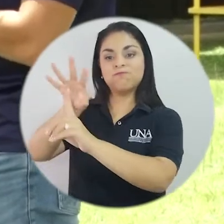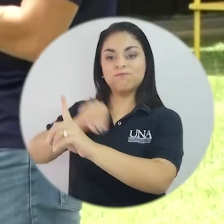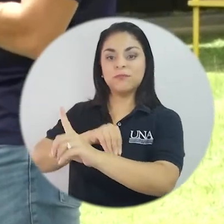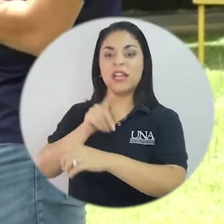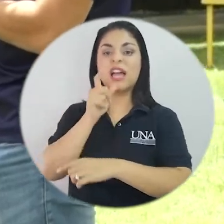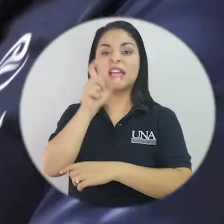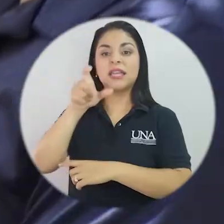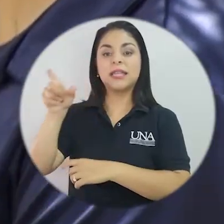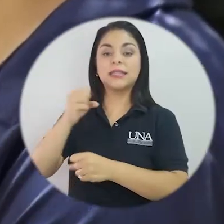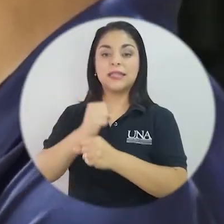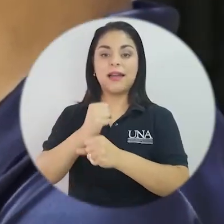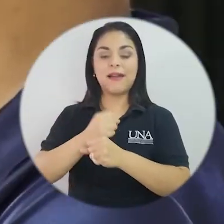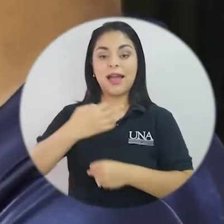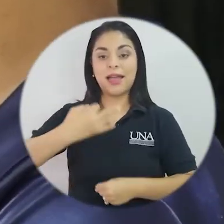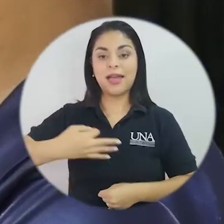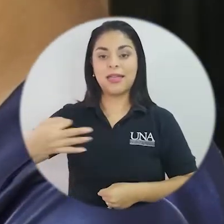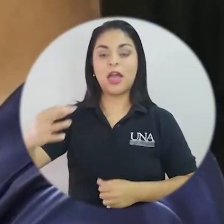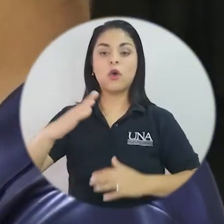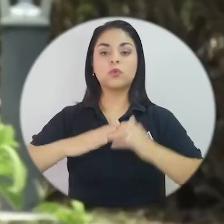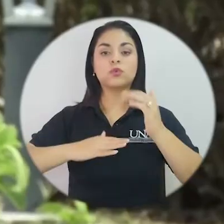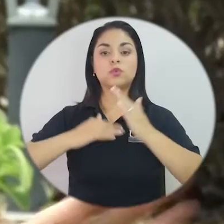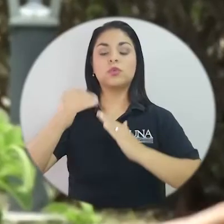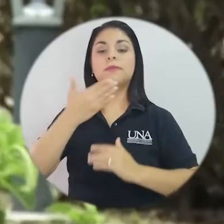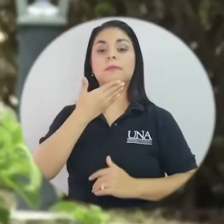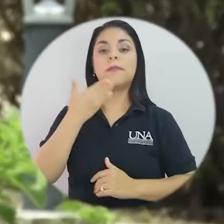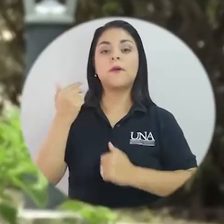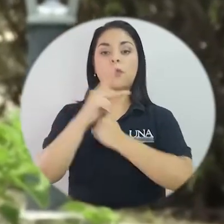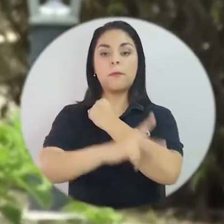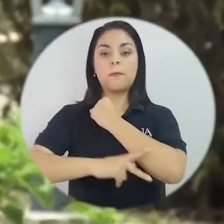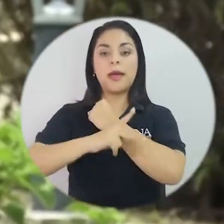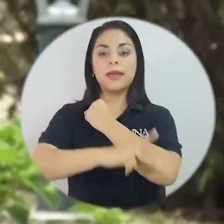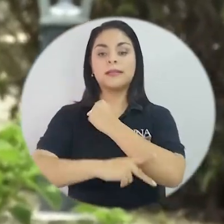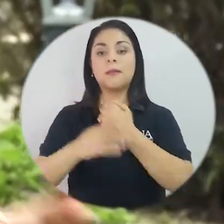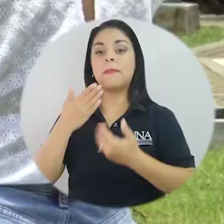seguir para quienes trabajan cada día por construir